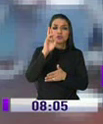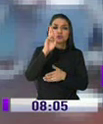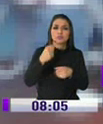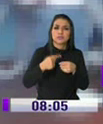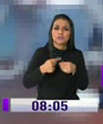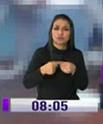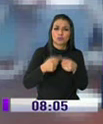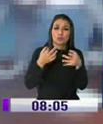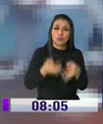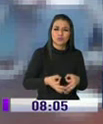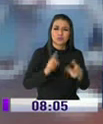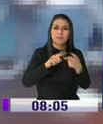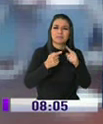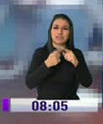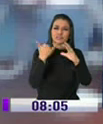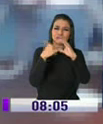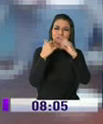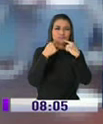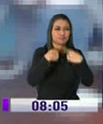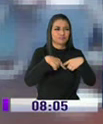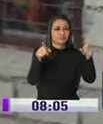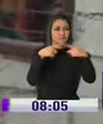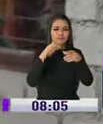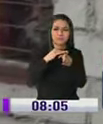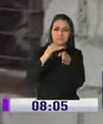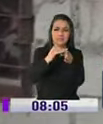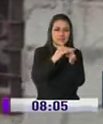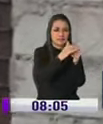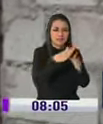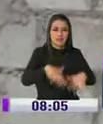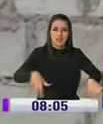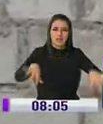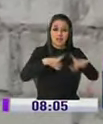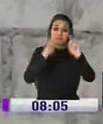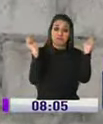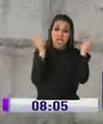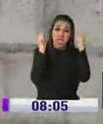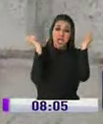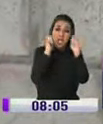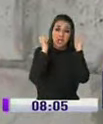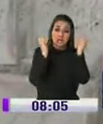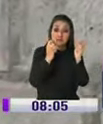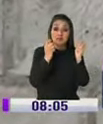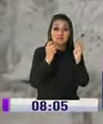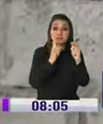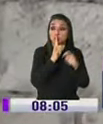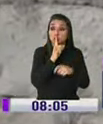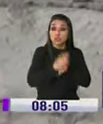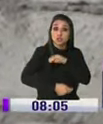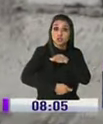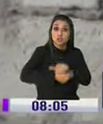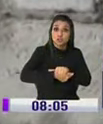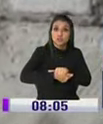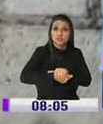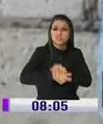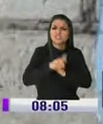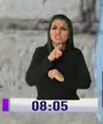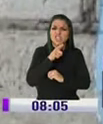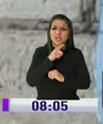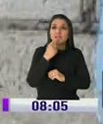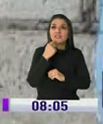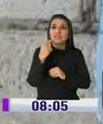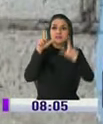convocaron entre amigos y redes sociales para evitar que dañen la fiesta más conocida como Caída. Supuestamente participaban de un baby